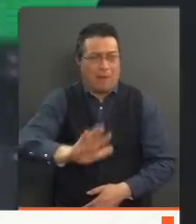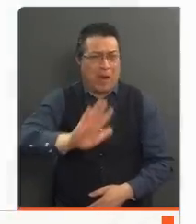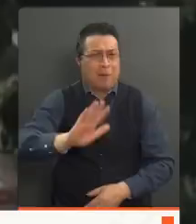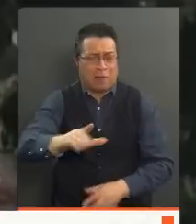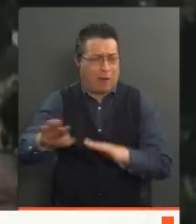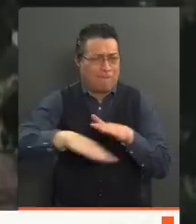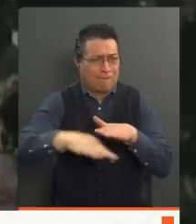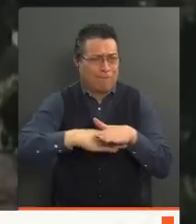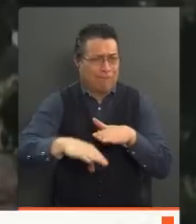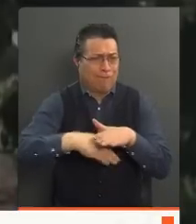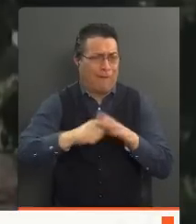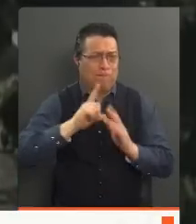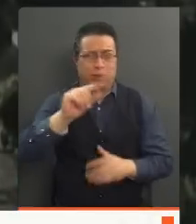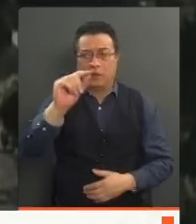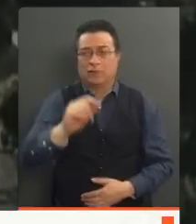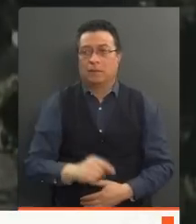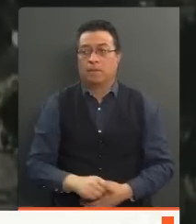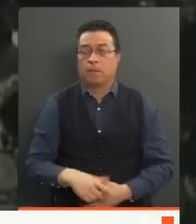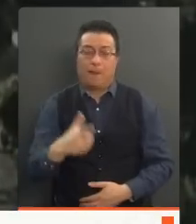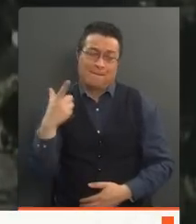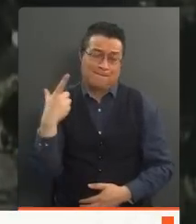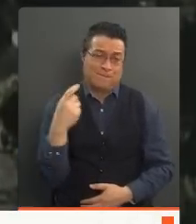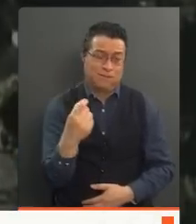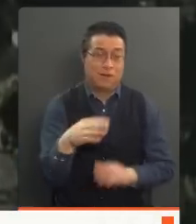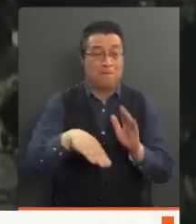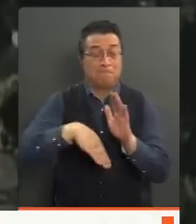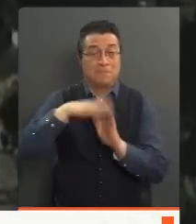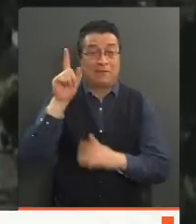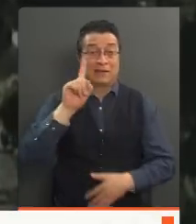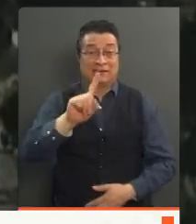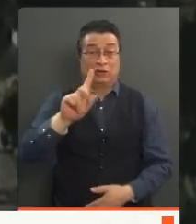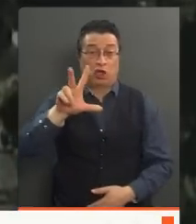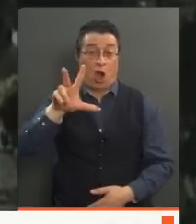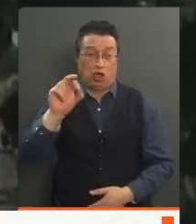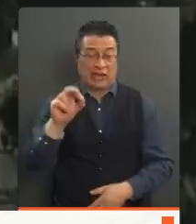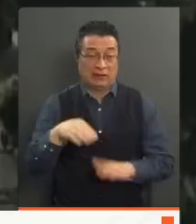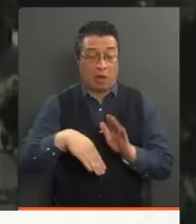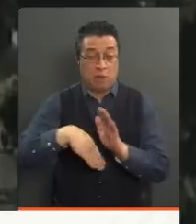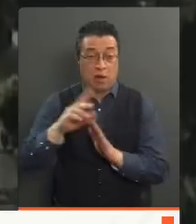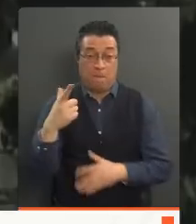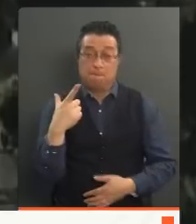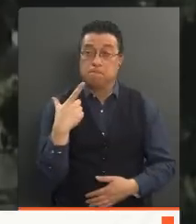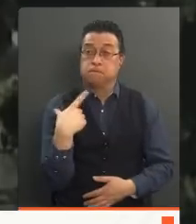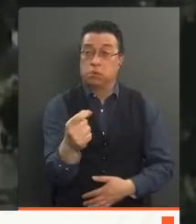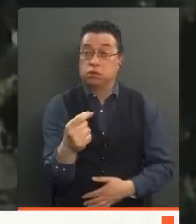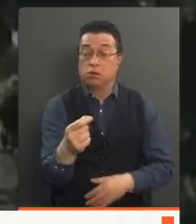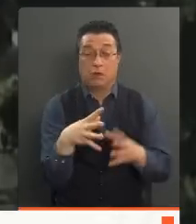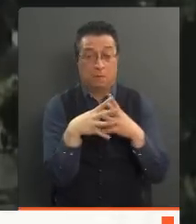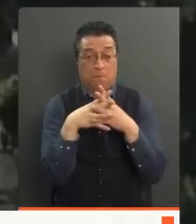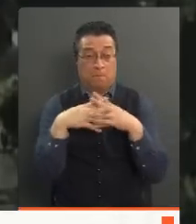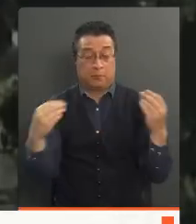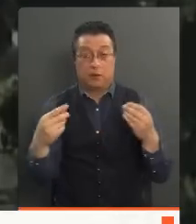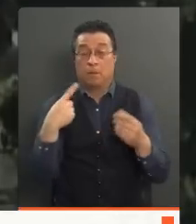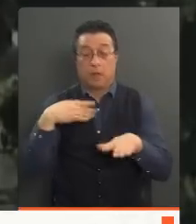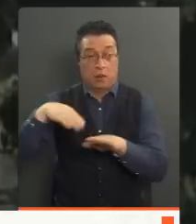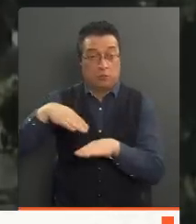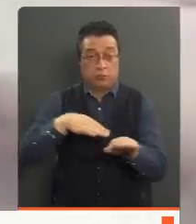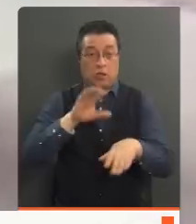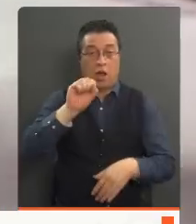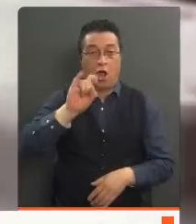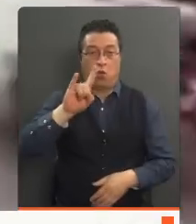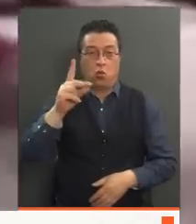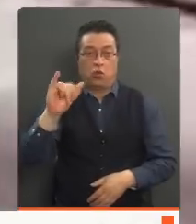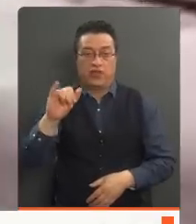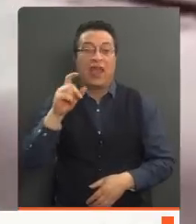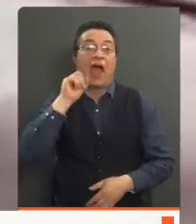bocina. Asegura que aceleró por sobre los 180 kilómetros por hora para escapar de los delincuentes que lo seguían en un Audi azul y